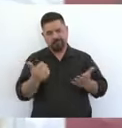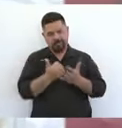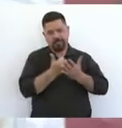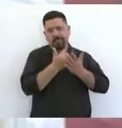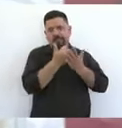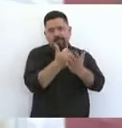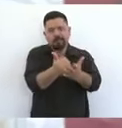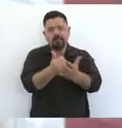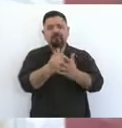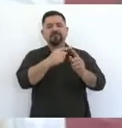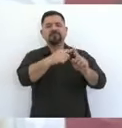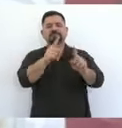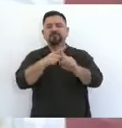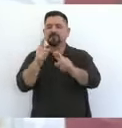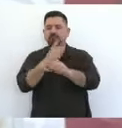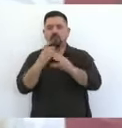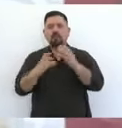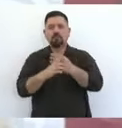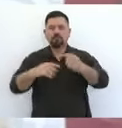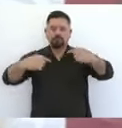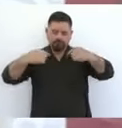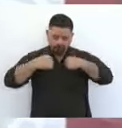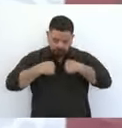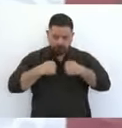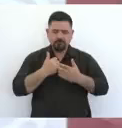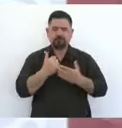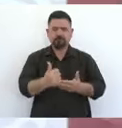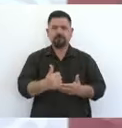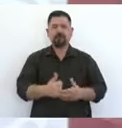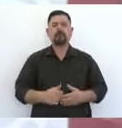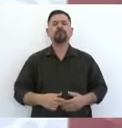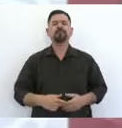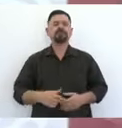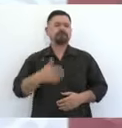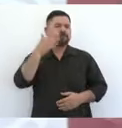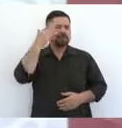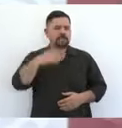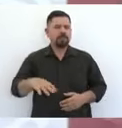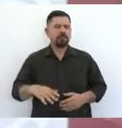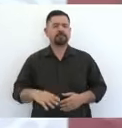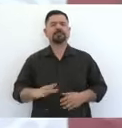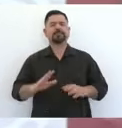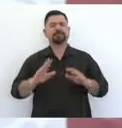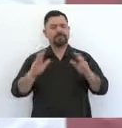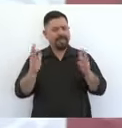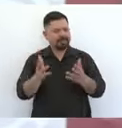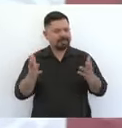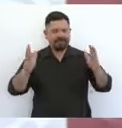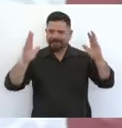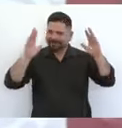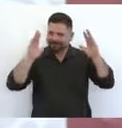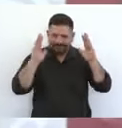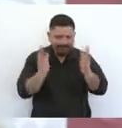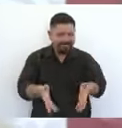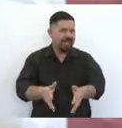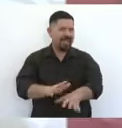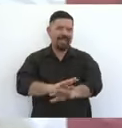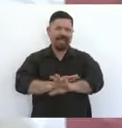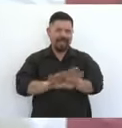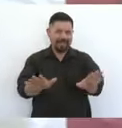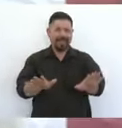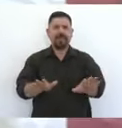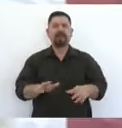que podamos. Ya se está haciendo, no vamos a